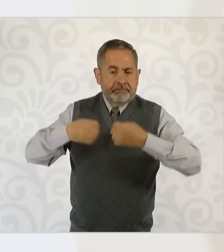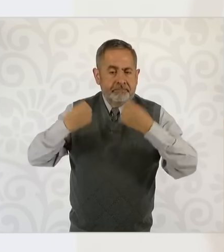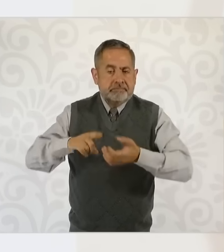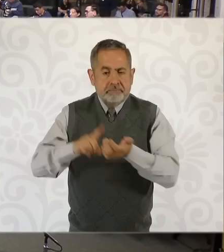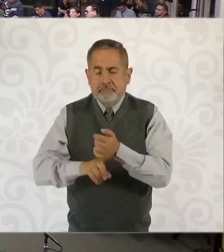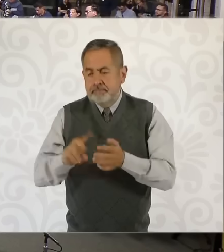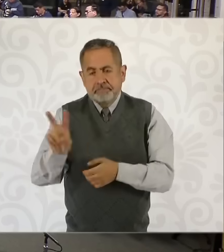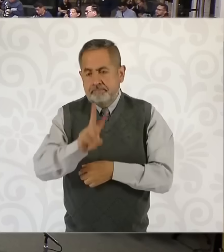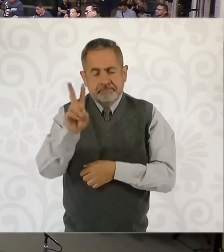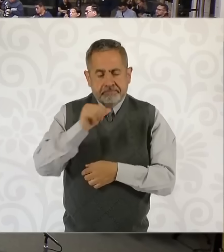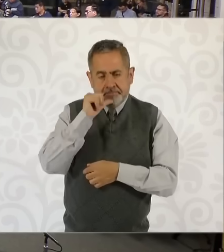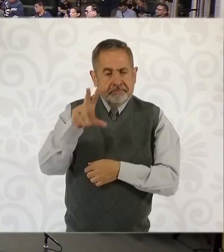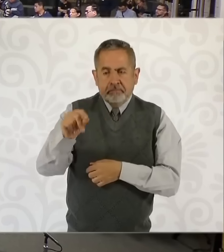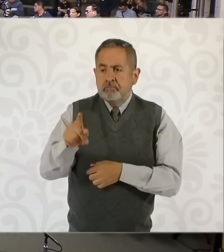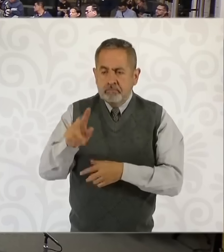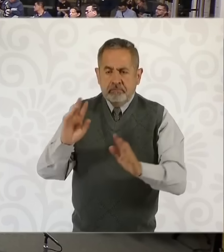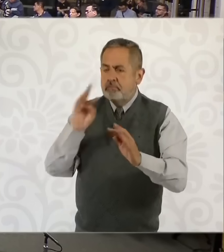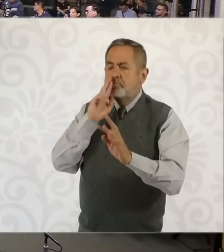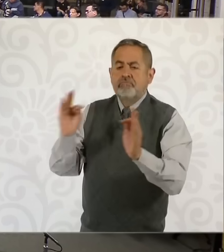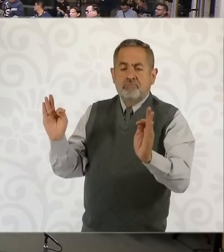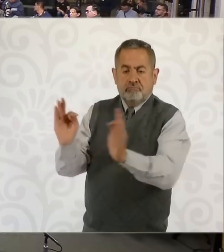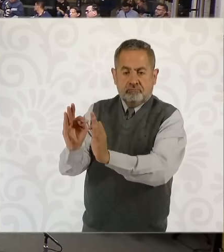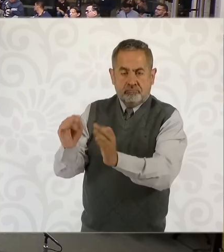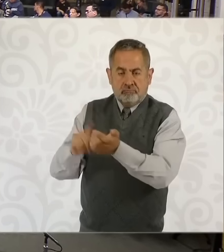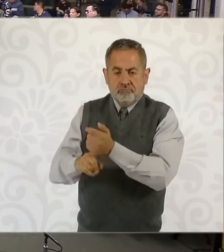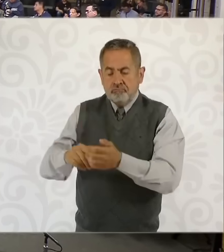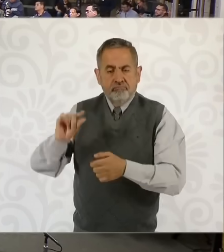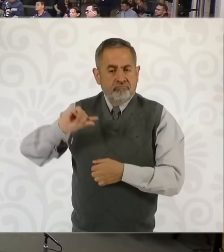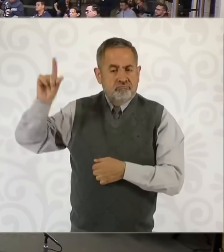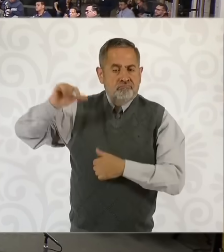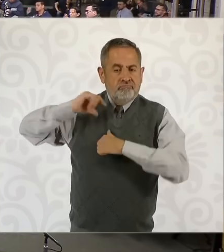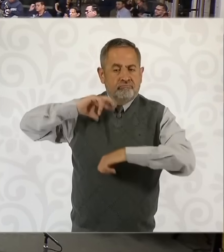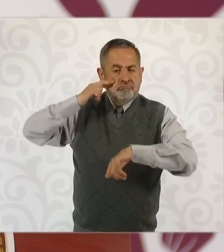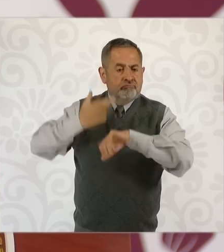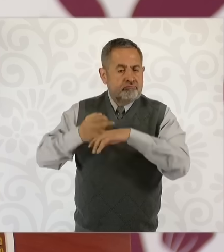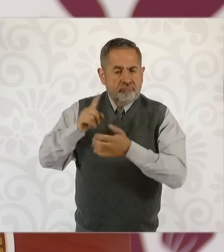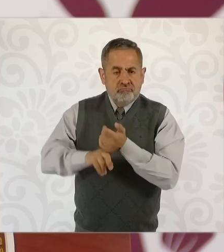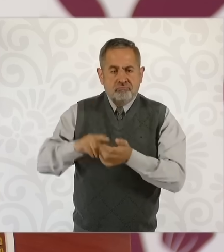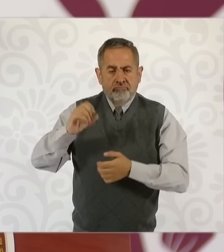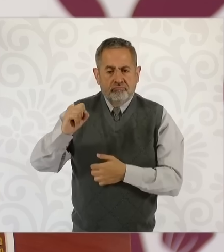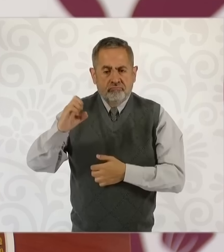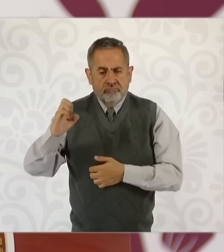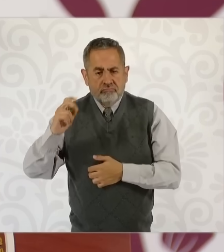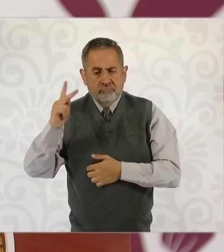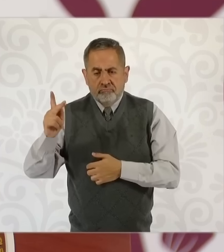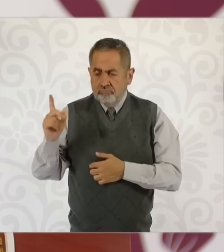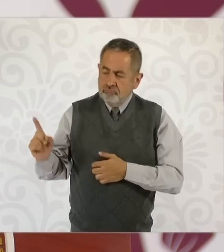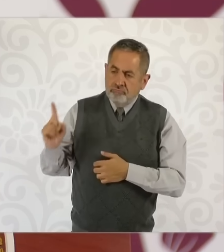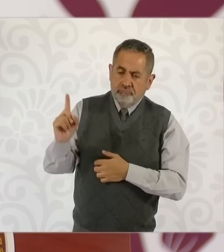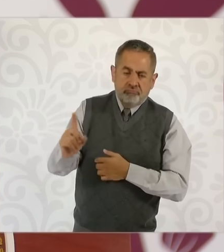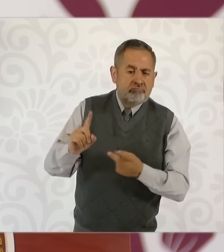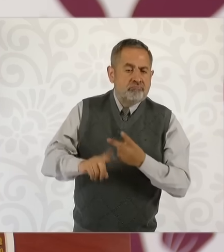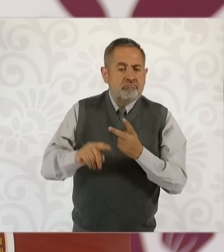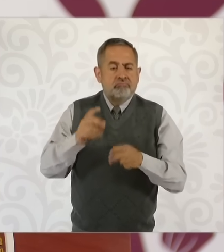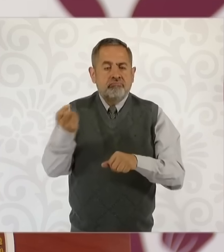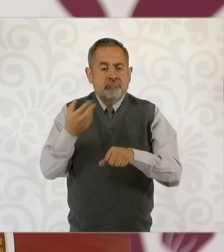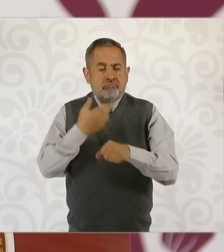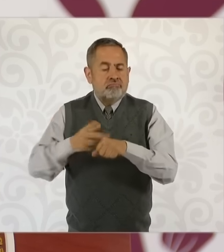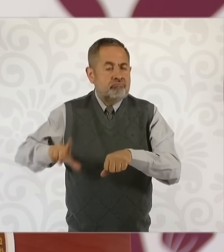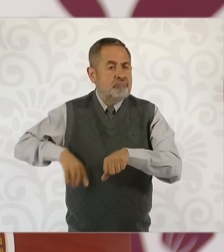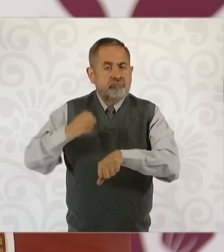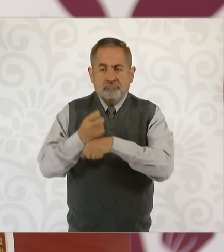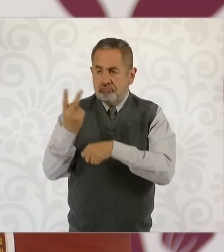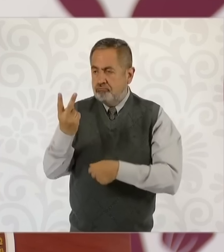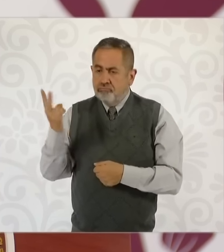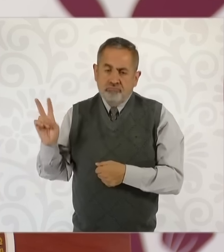consideramos que era mejor que lo recibieran pues el más alto nivel del gobierno, que es la Secretaría de Gobernación y el Secretario de Educación